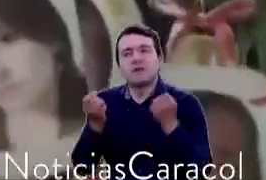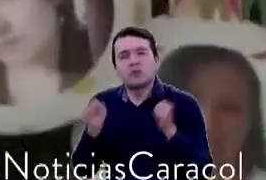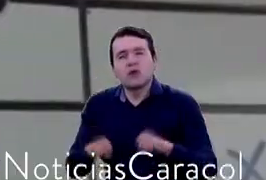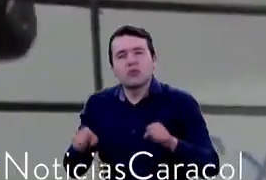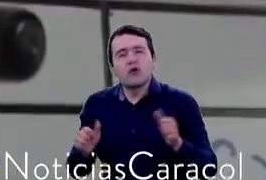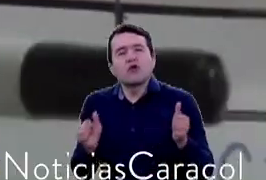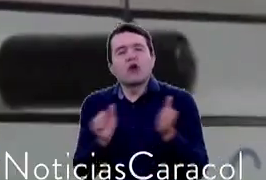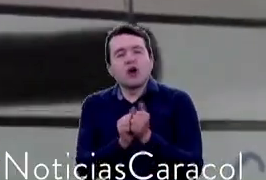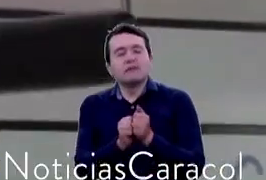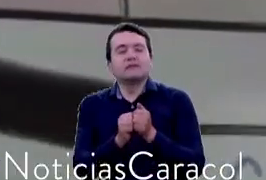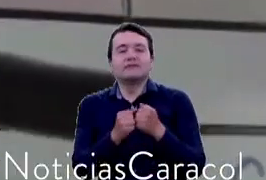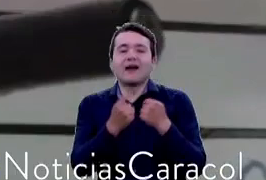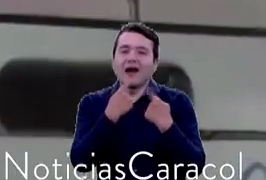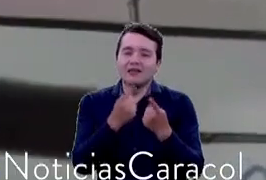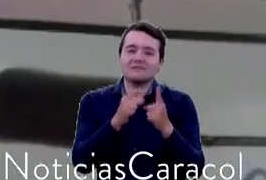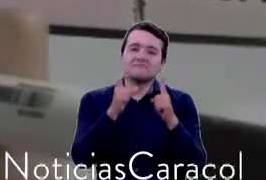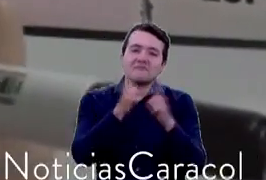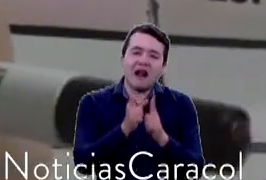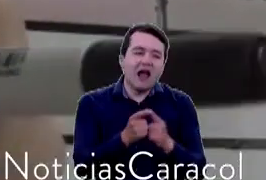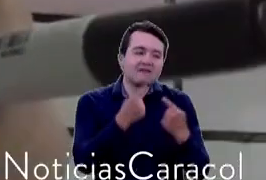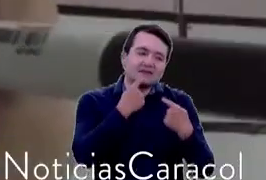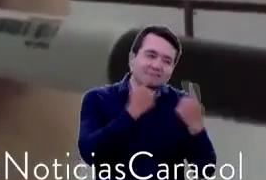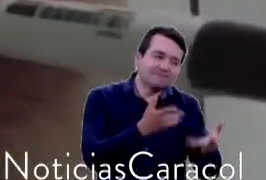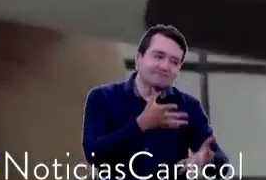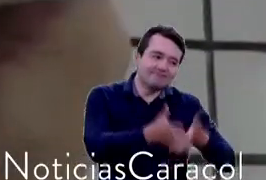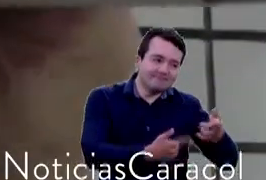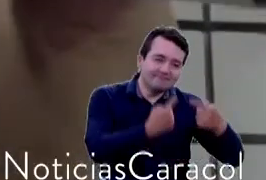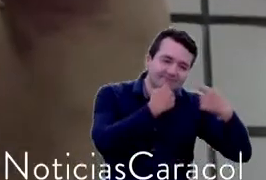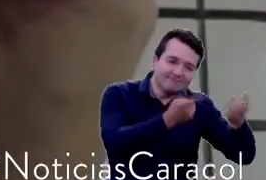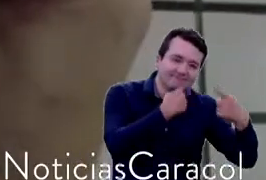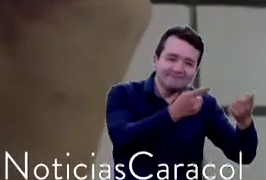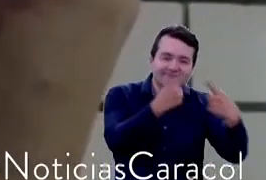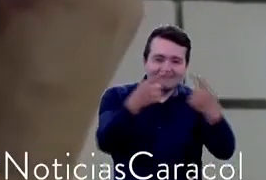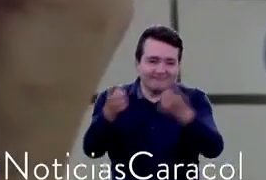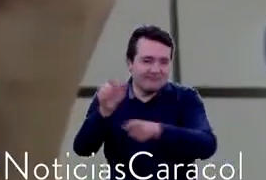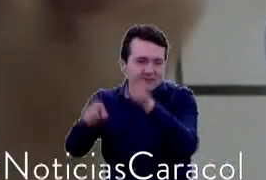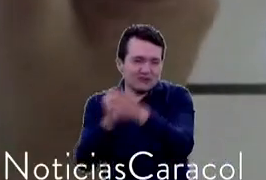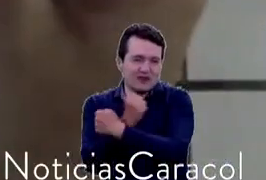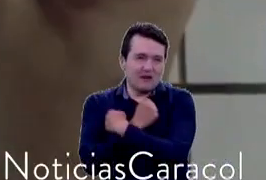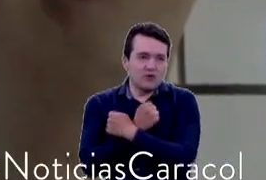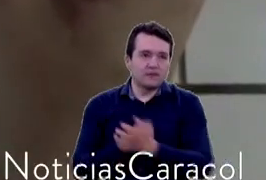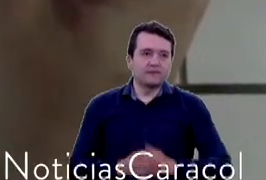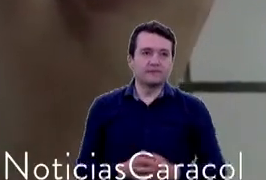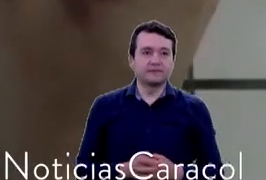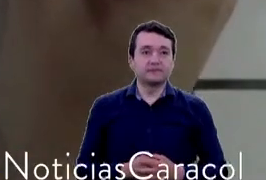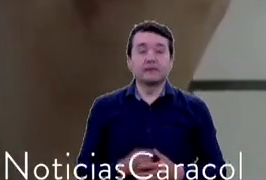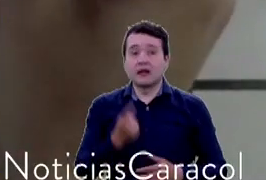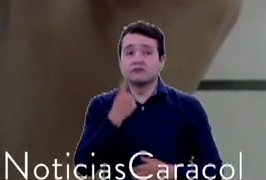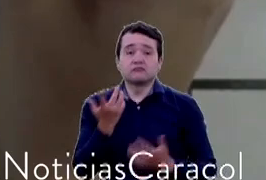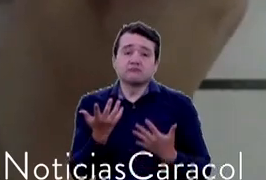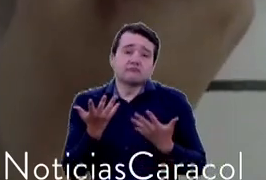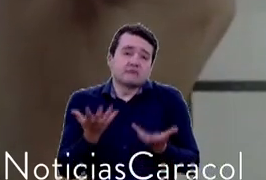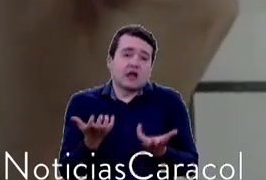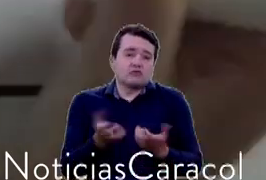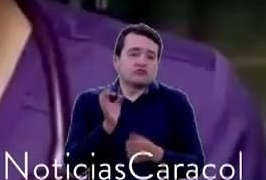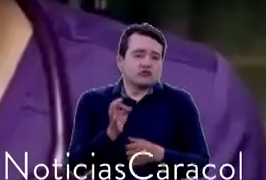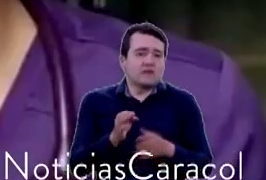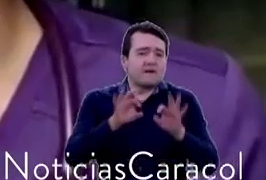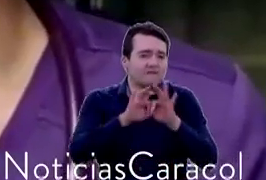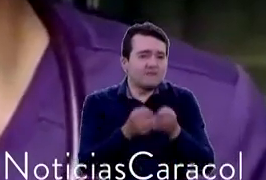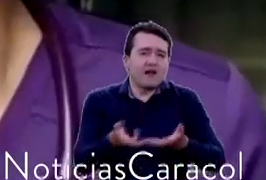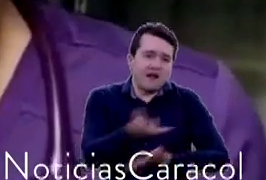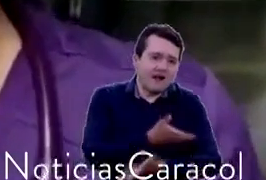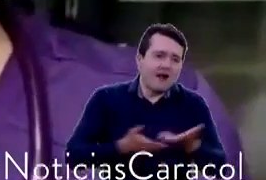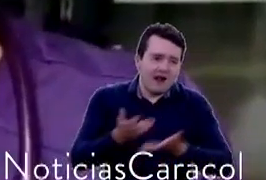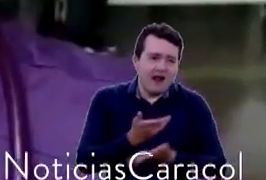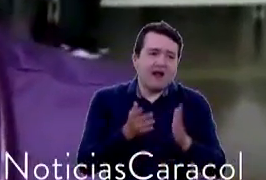una palabra de afecto con quienes amamos. Siempre trato de compartir estas fechas con mi familia y en esta ocasión no lo voy a poder hacer.